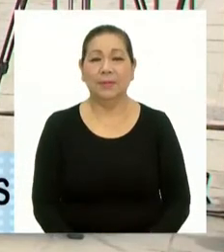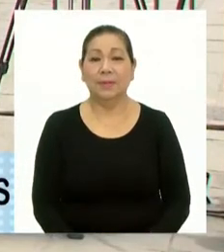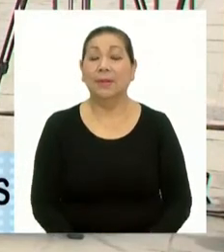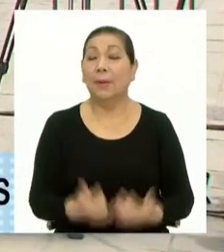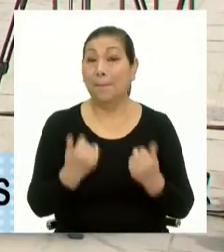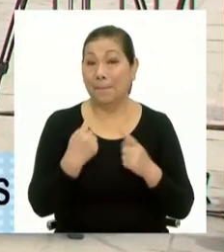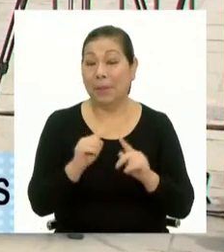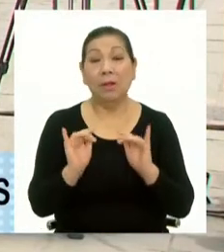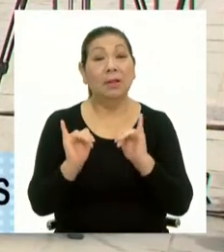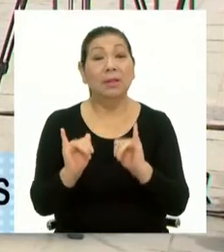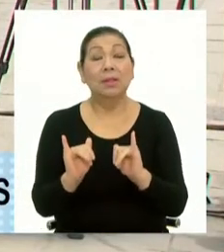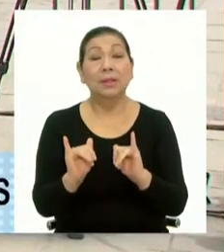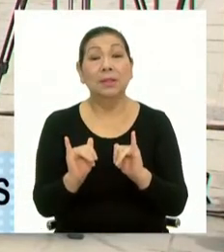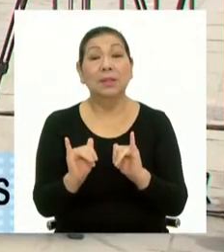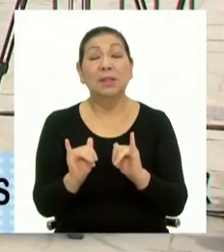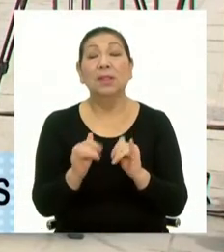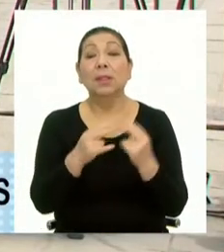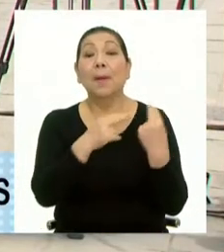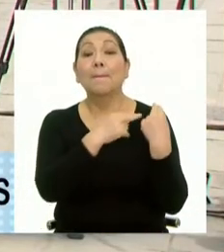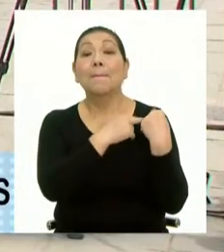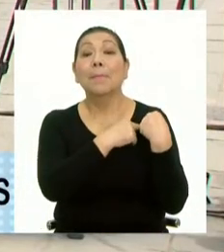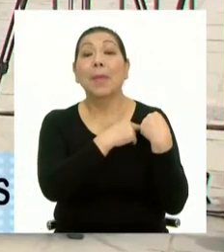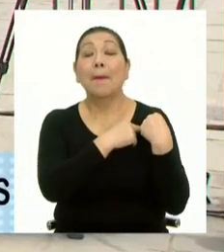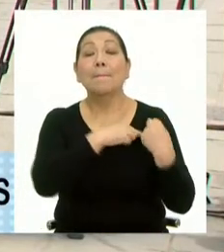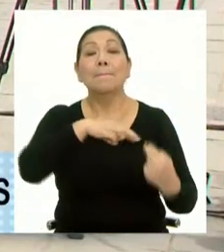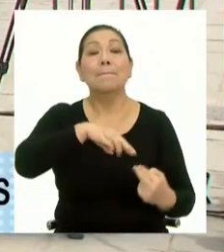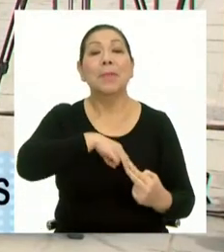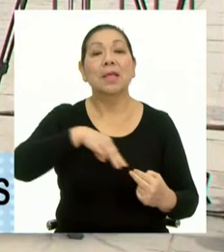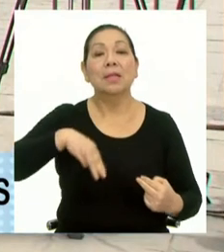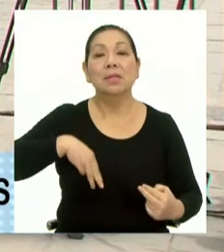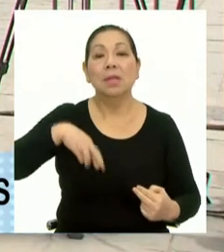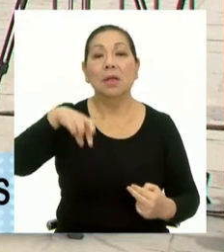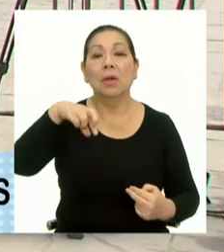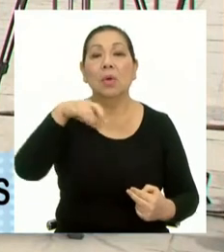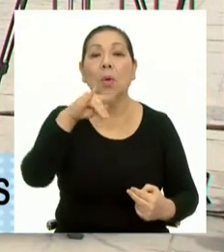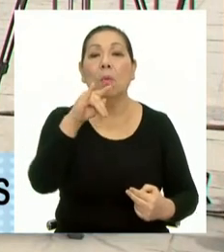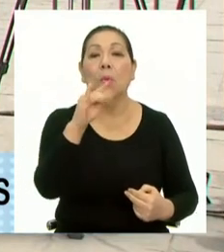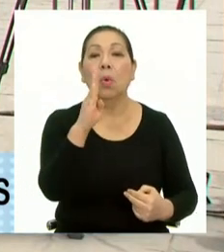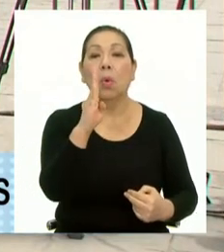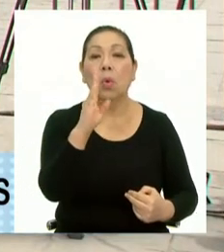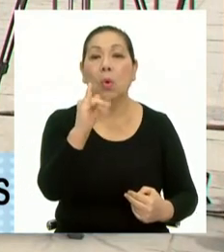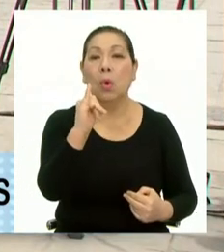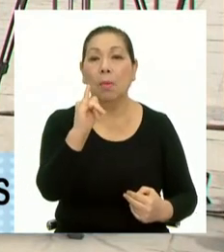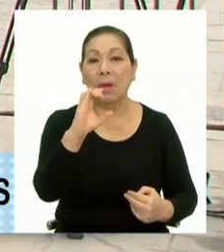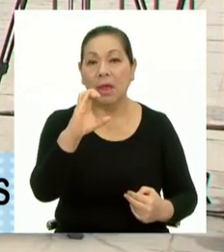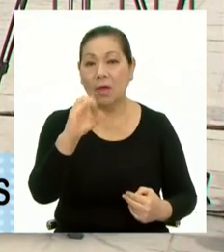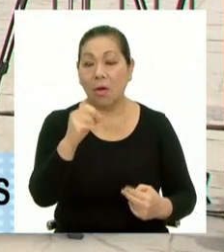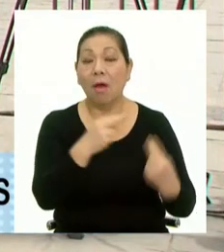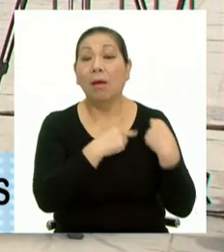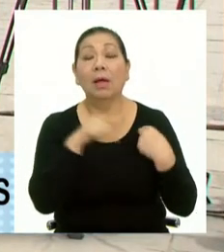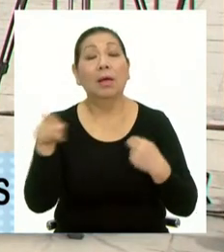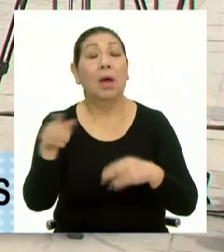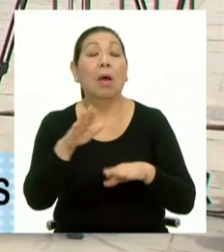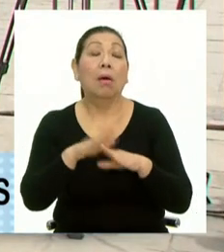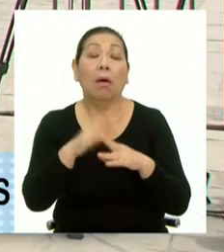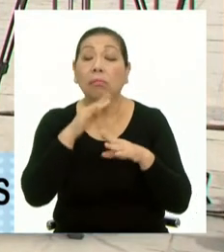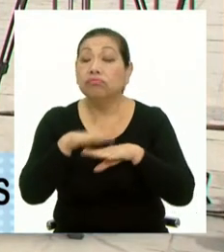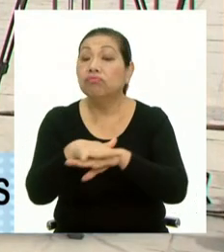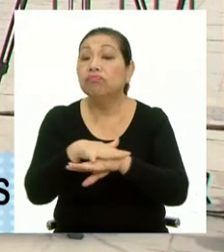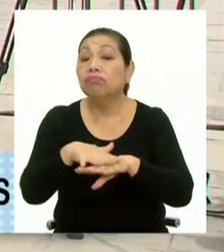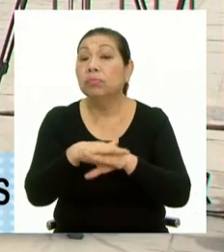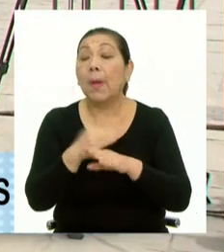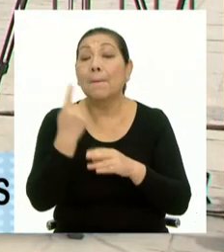El caso queda entonces en manos del Ministerio Público, quien serán los encargados de recopilar todas las pruebas